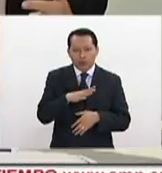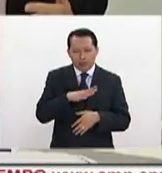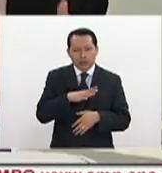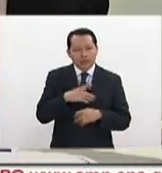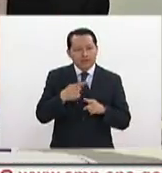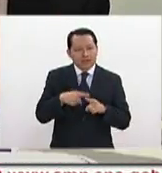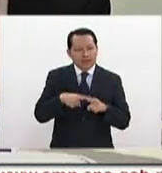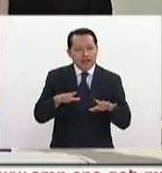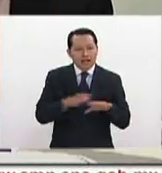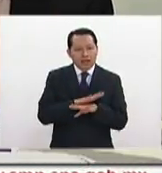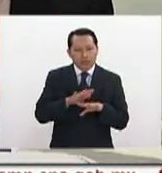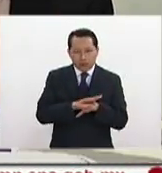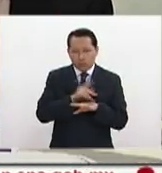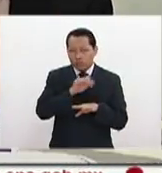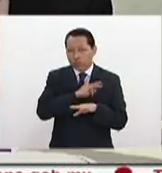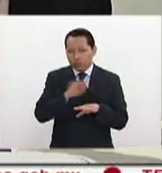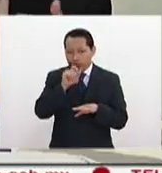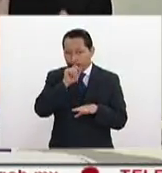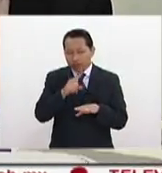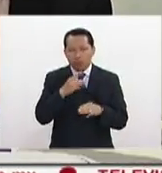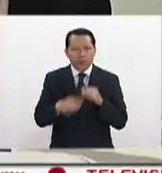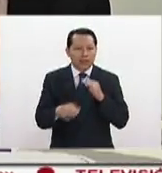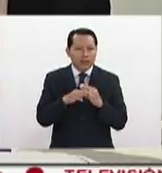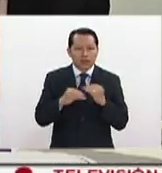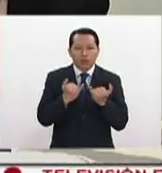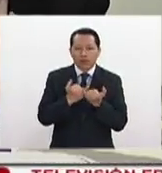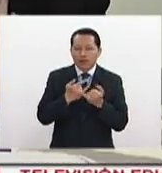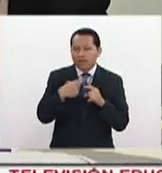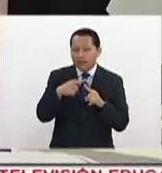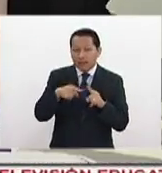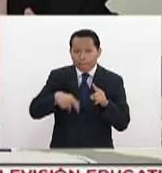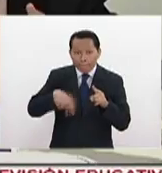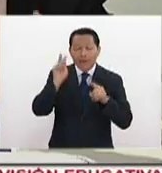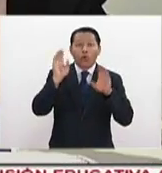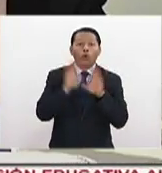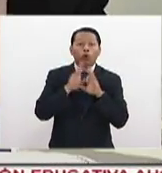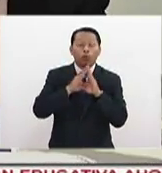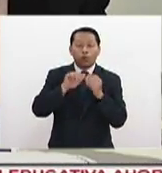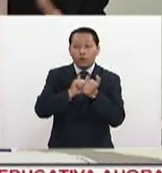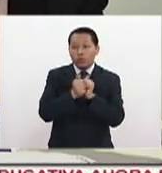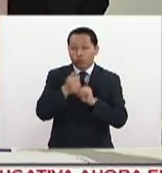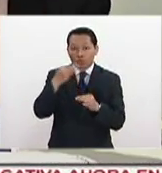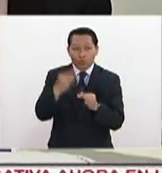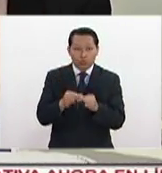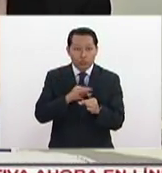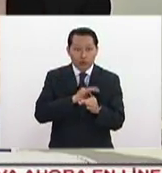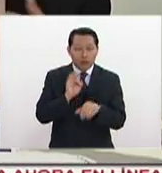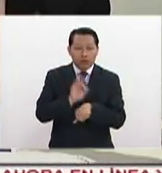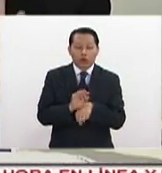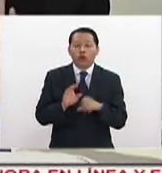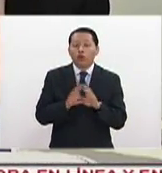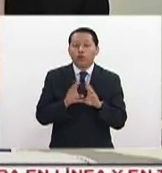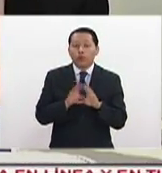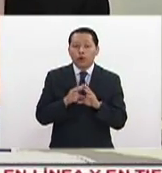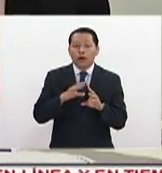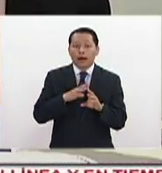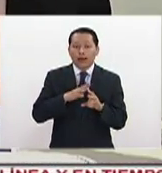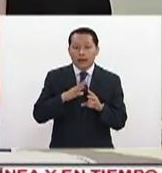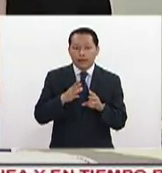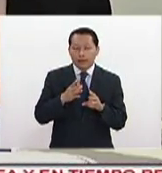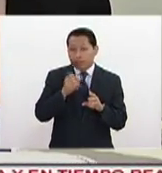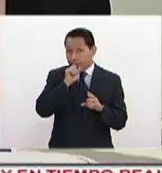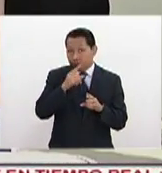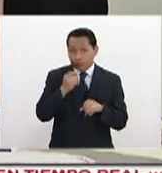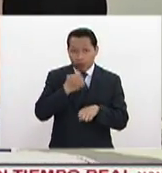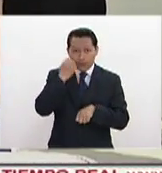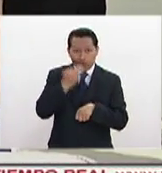puedes ver cambios en los mejoría de los materiales en breve, pero cómo se traducen eso, cómo impactan al aprendizaje de los